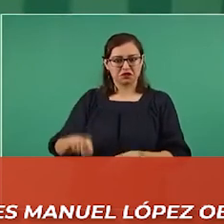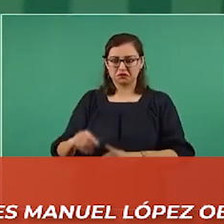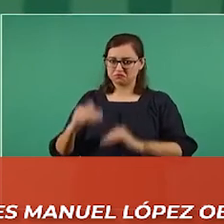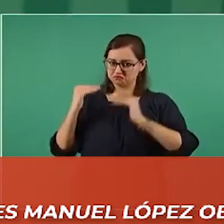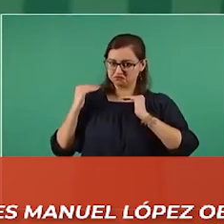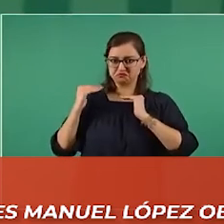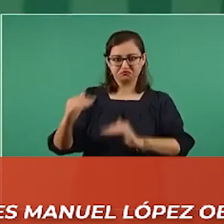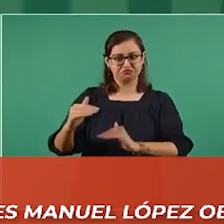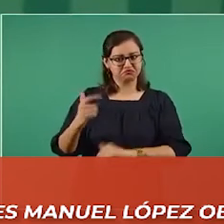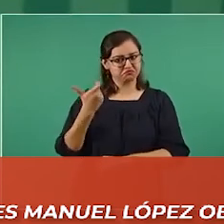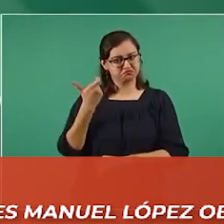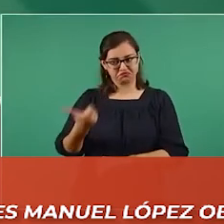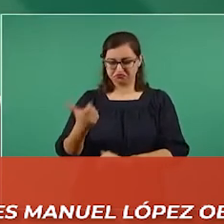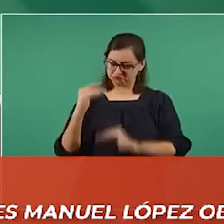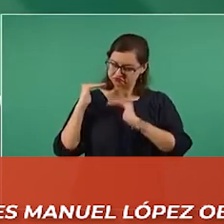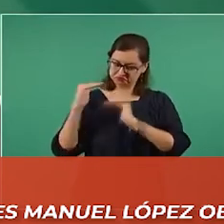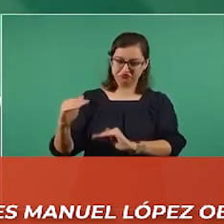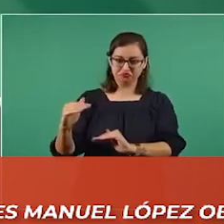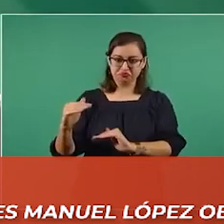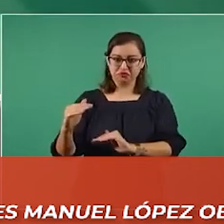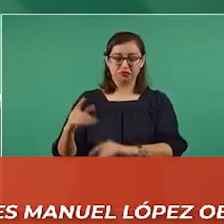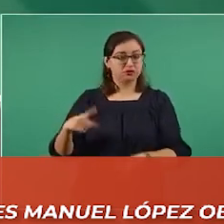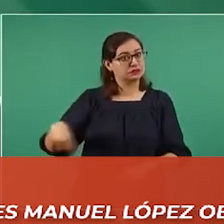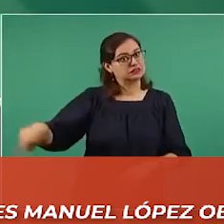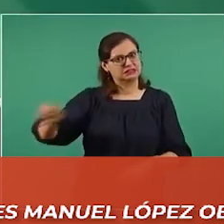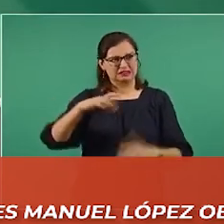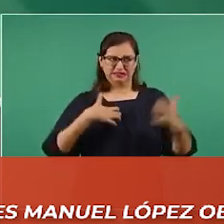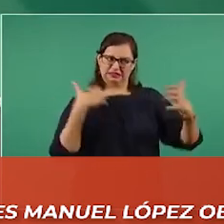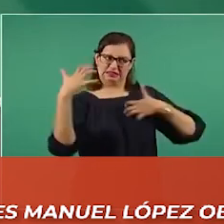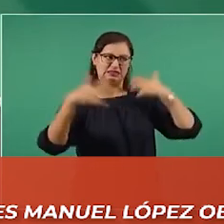No les va a gustar a los tecnócratas, ¿no? Pero